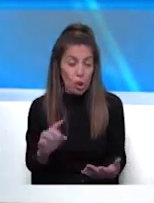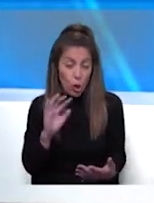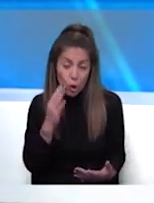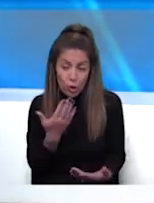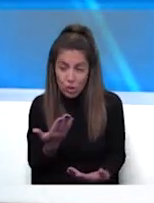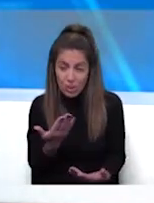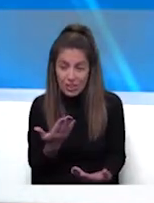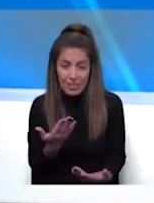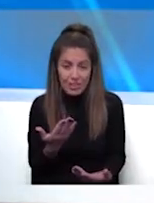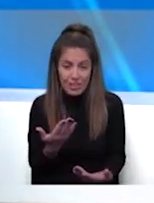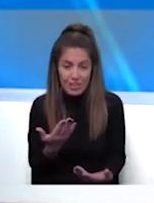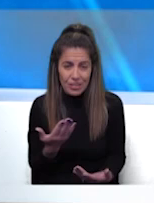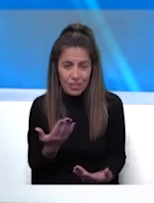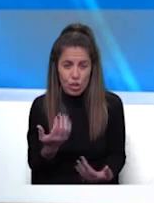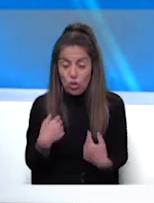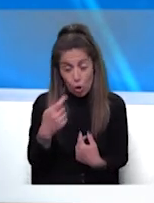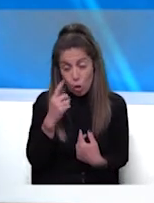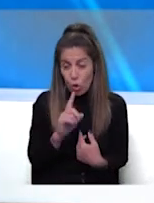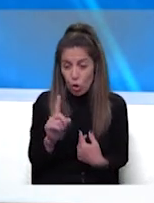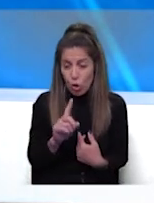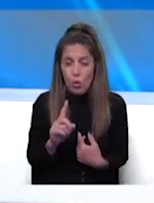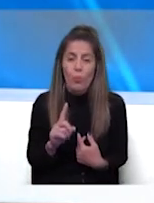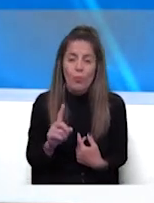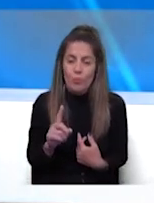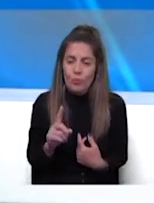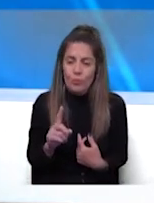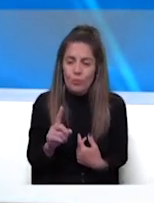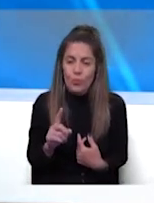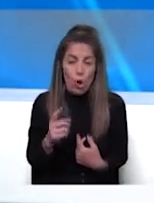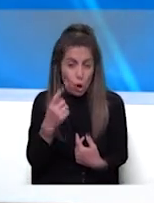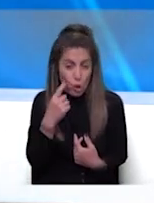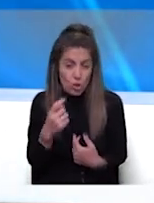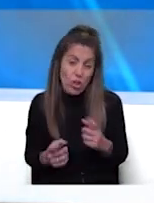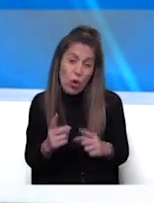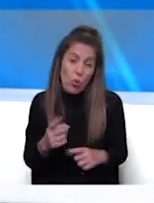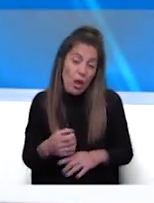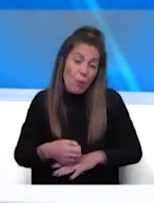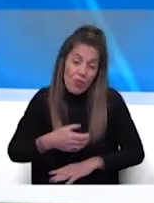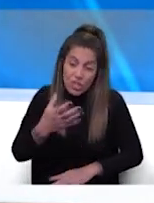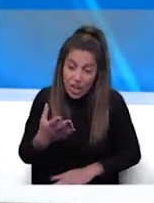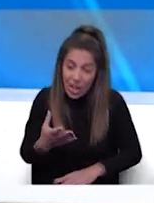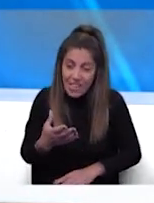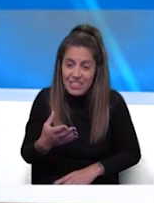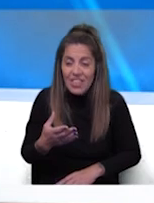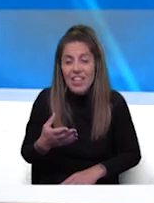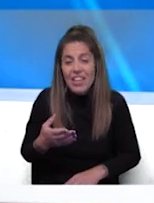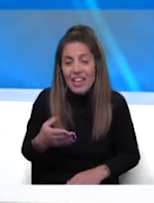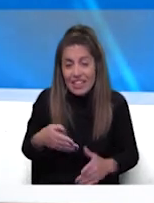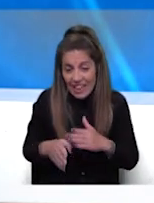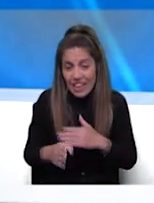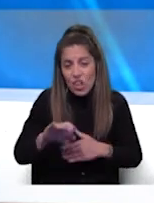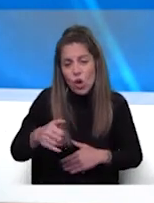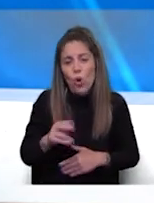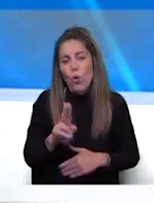desconoce, no lo conozco yo tampoco, pero conociendo a alguna de las profesionales que están en la JUTEP, entiendo